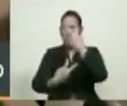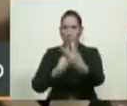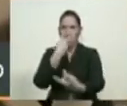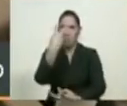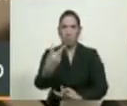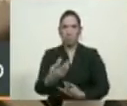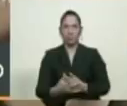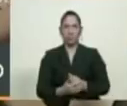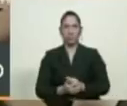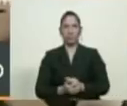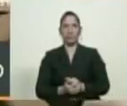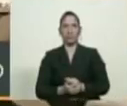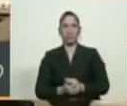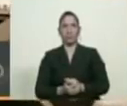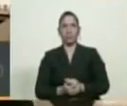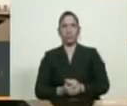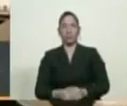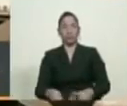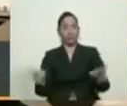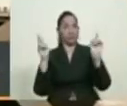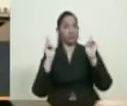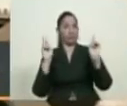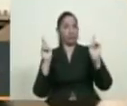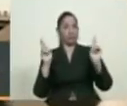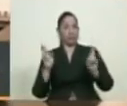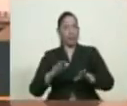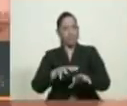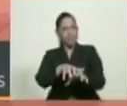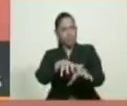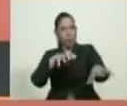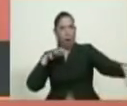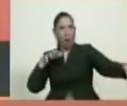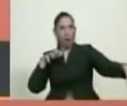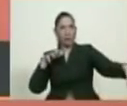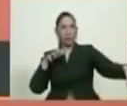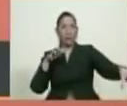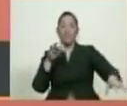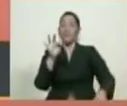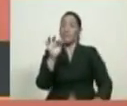que afortunadamente las grandes mayorías, hasta Fede Cámara,